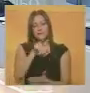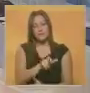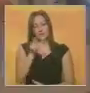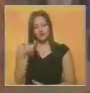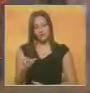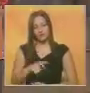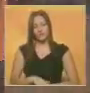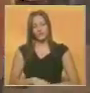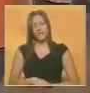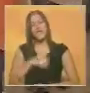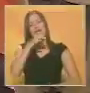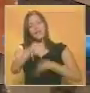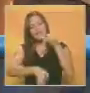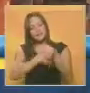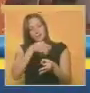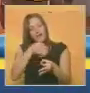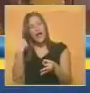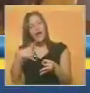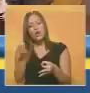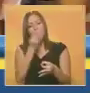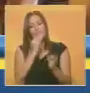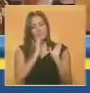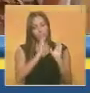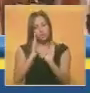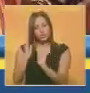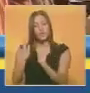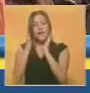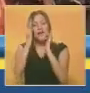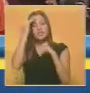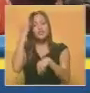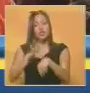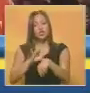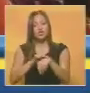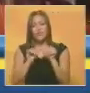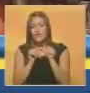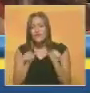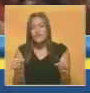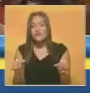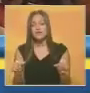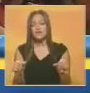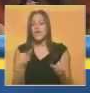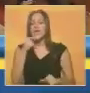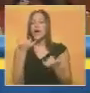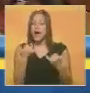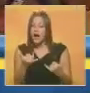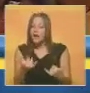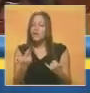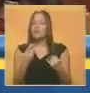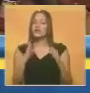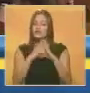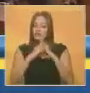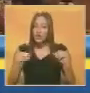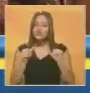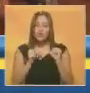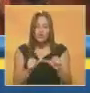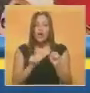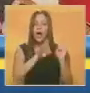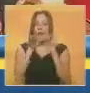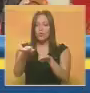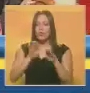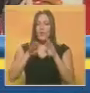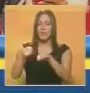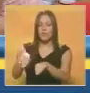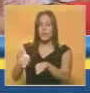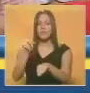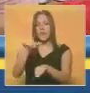personas. Explicó que la distribución de comida y la asistencia médica es permanente. Dijo que por ahora los organismos continúan brindando apoyo